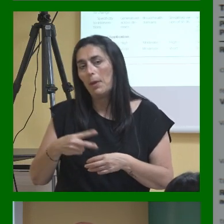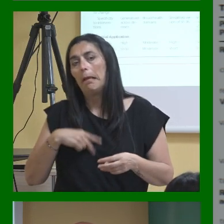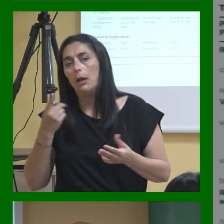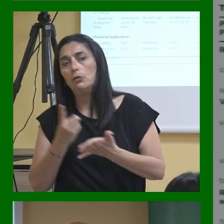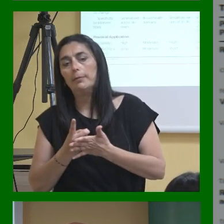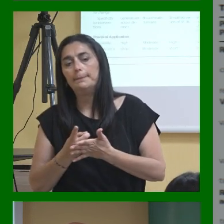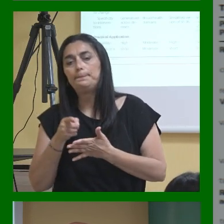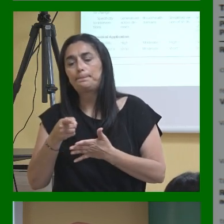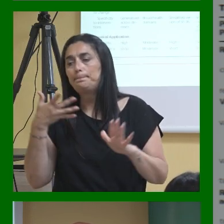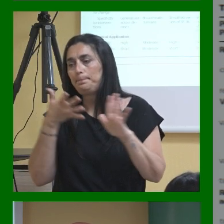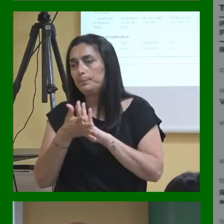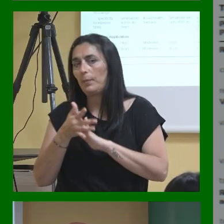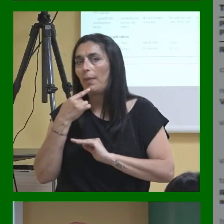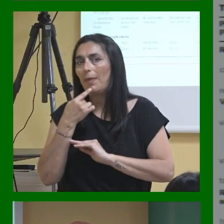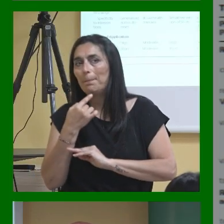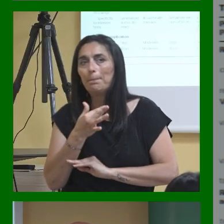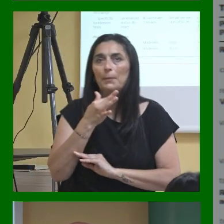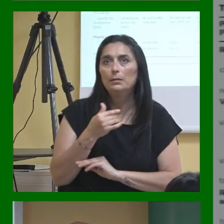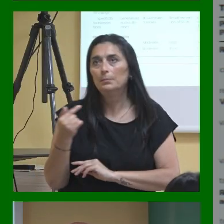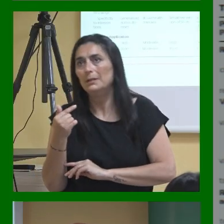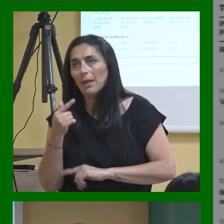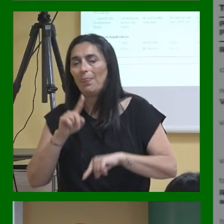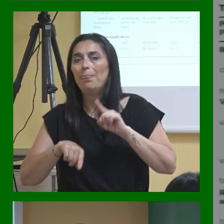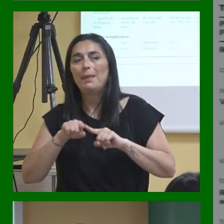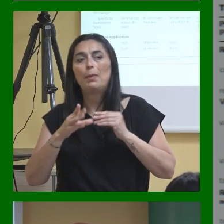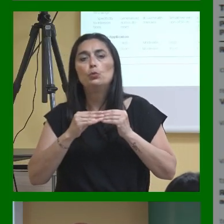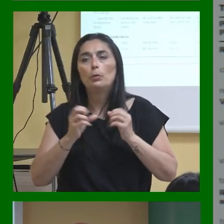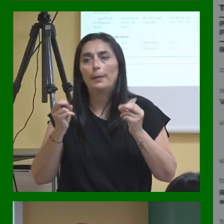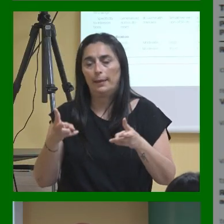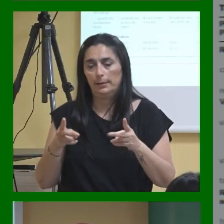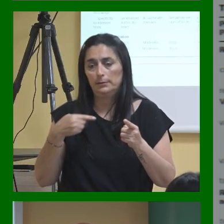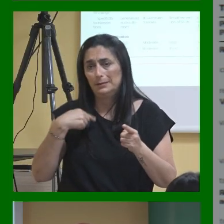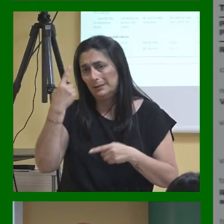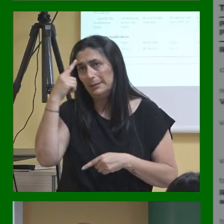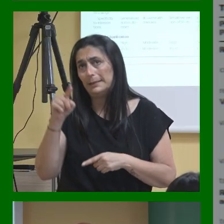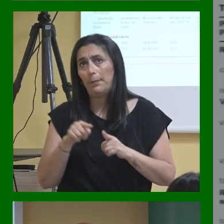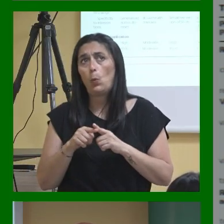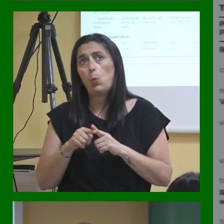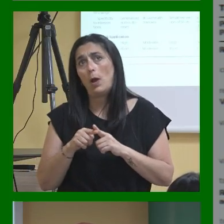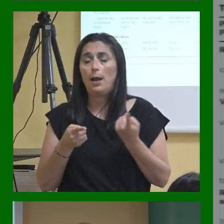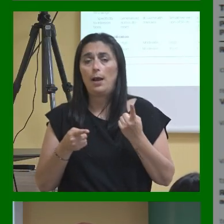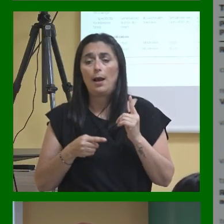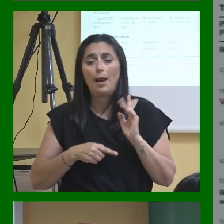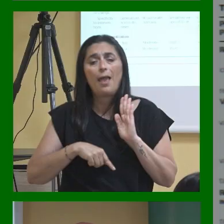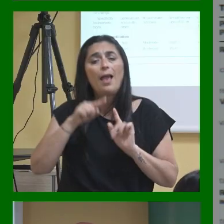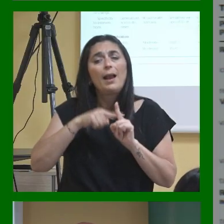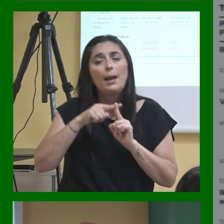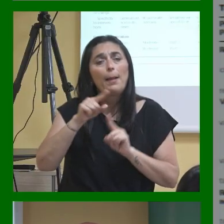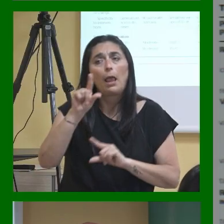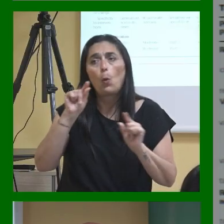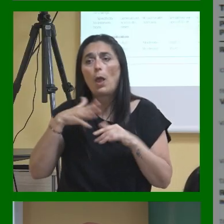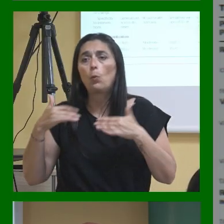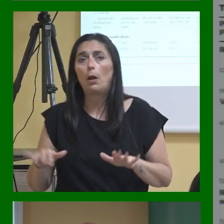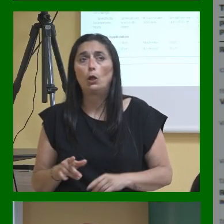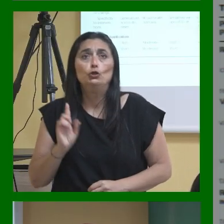van a decir cuál es la mejor y cuál es la peor en función de. Y deberíamos saber que no podemos elegir cualquier escala de calidad de vida simplemente